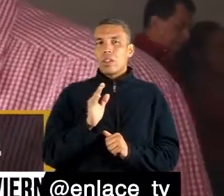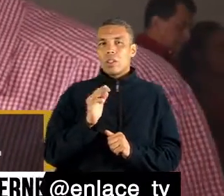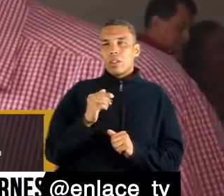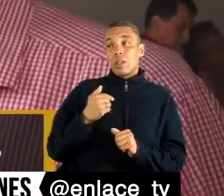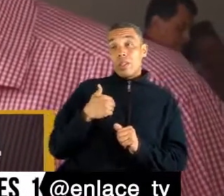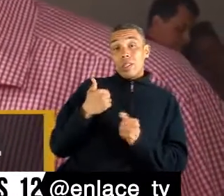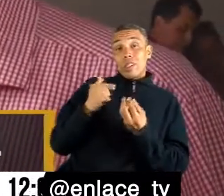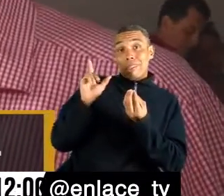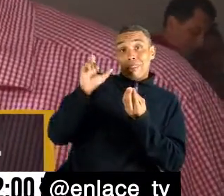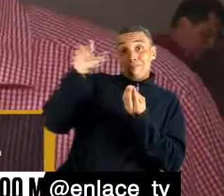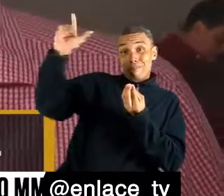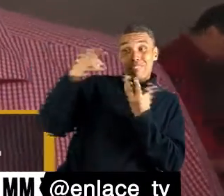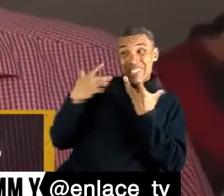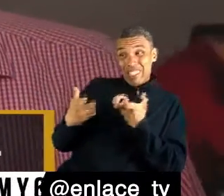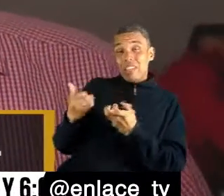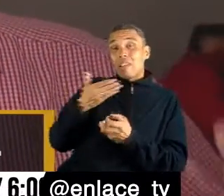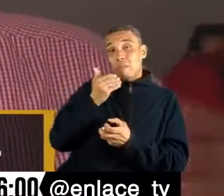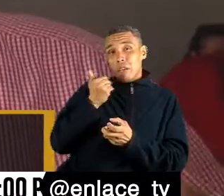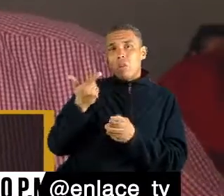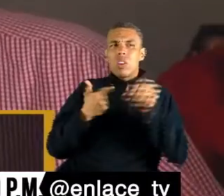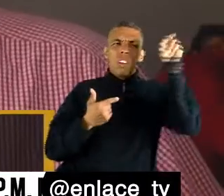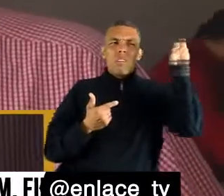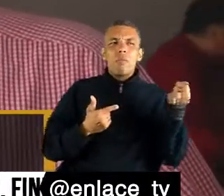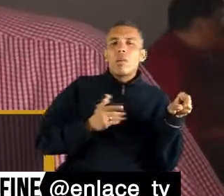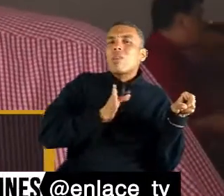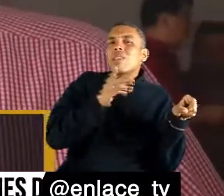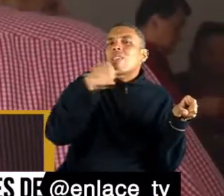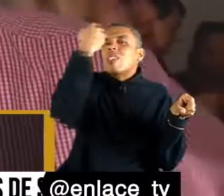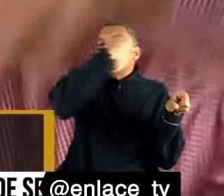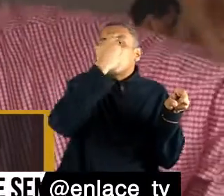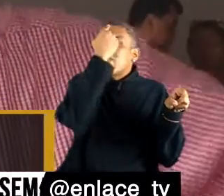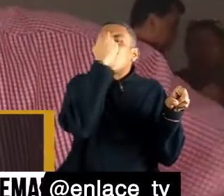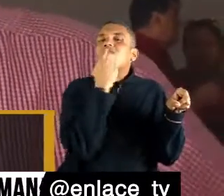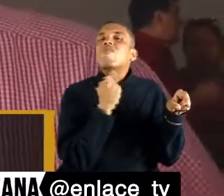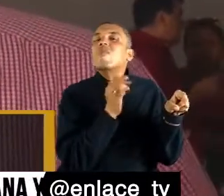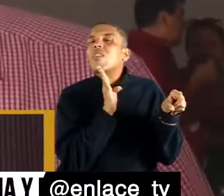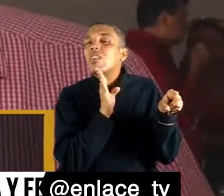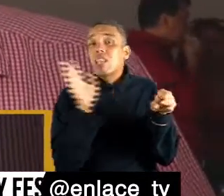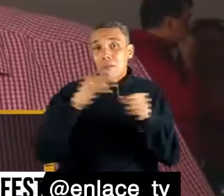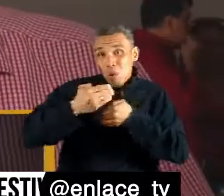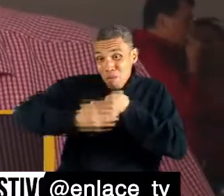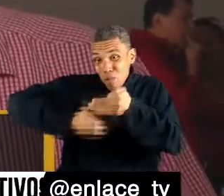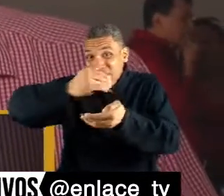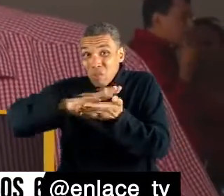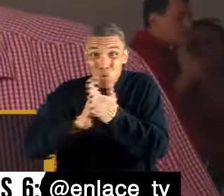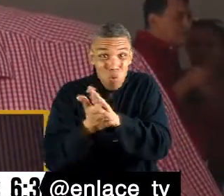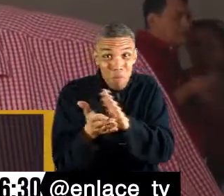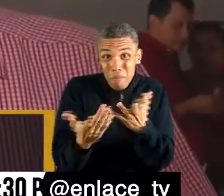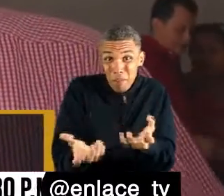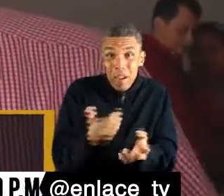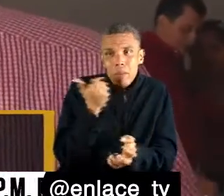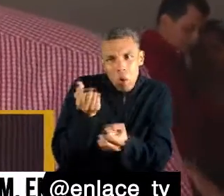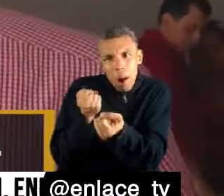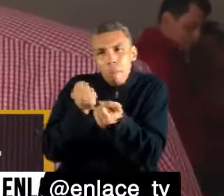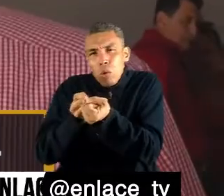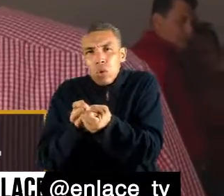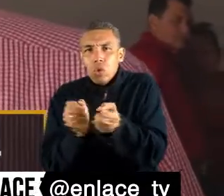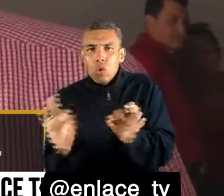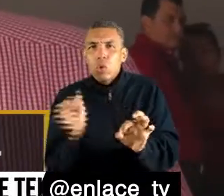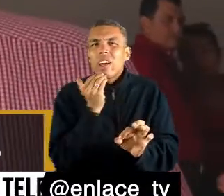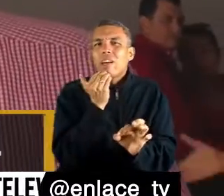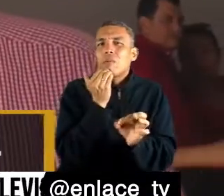la justicia transicional, un fiscal que tenga criterio liberal, que sea un